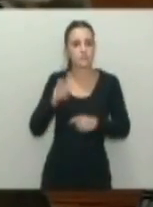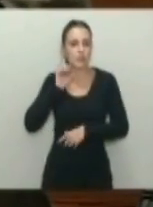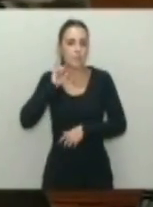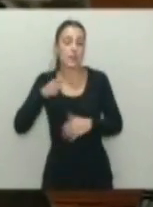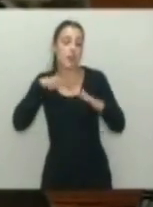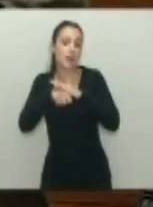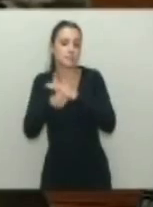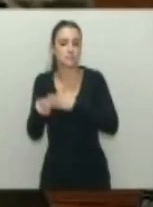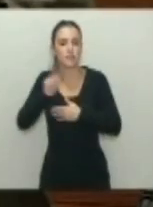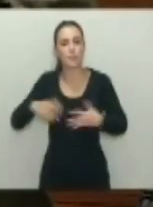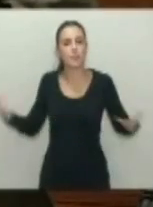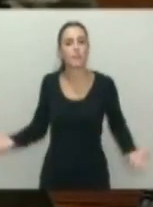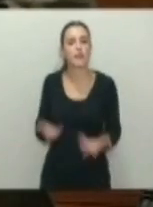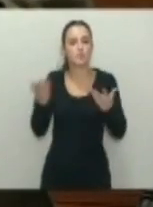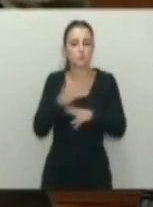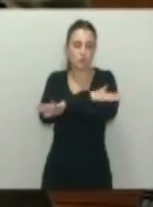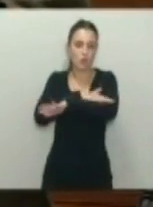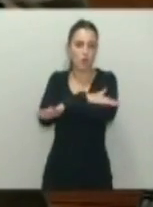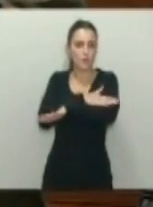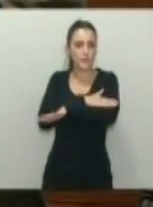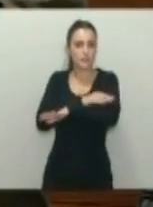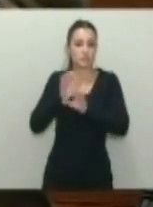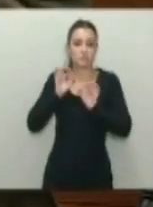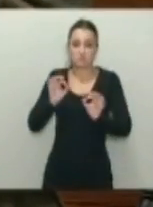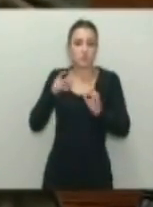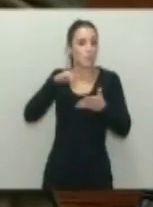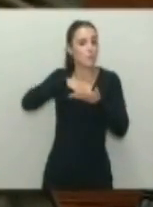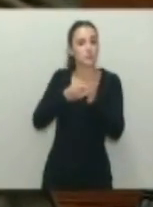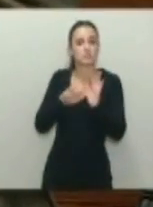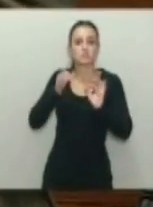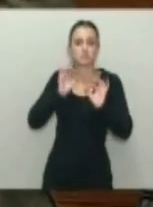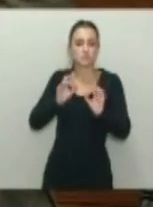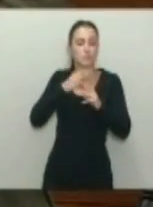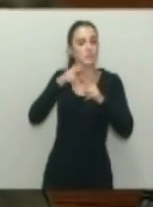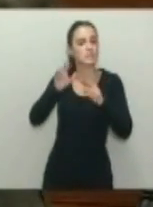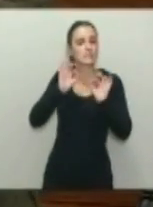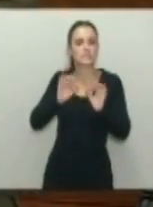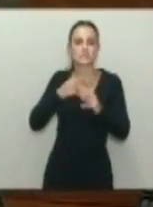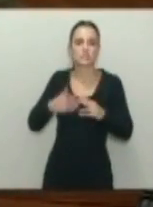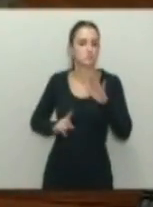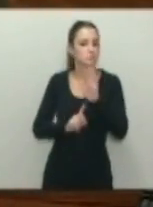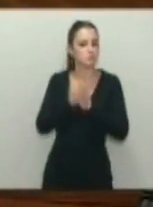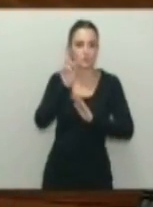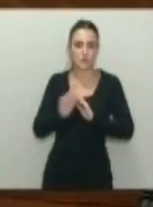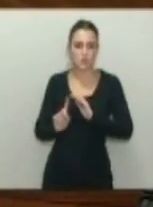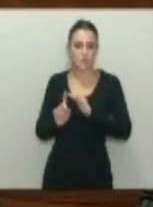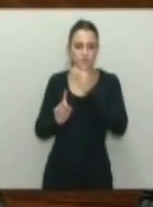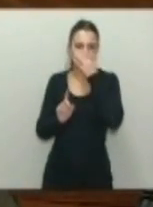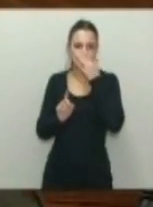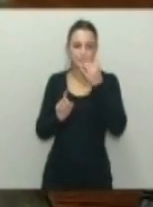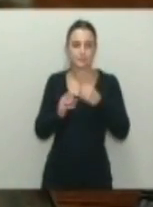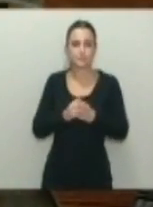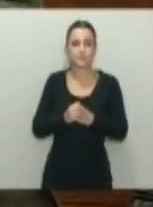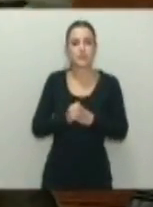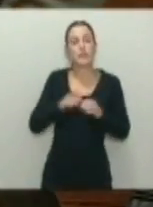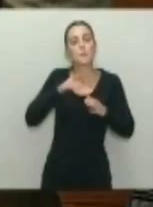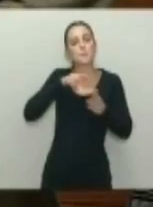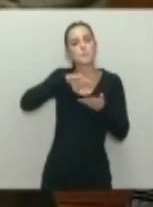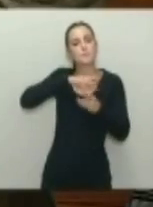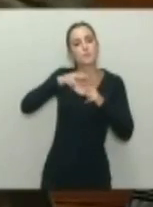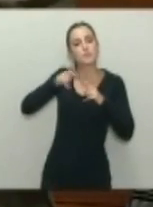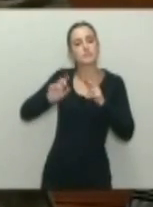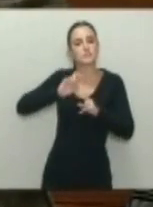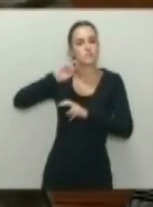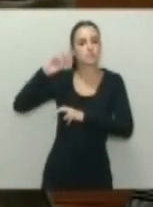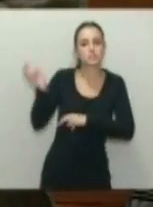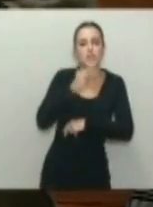gestión y del impulso del Gobierno, no se han desarrollado. Se han desarrollado otras que eran estaban prácticamente comprometidas y que se iban a